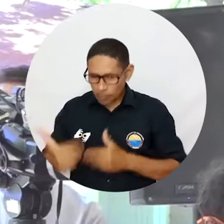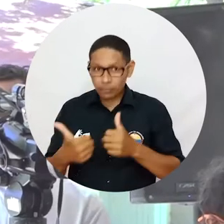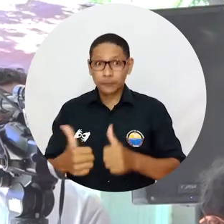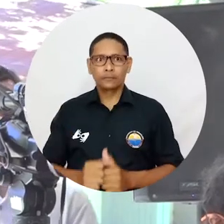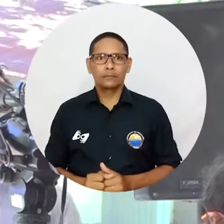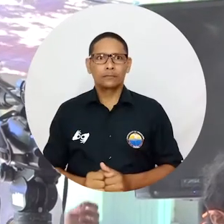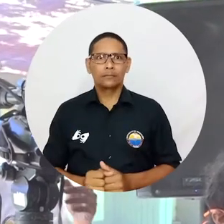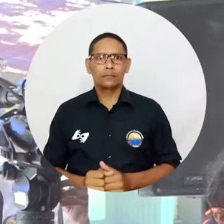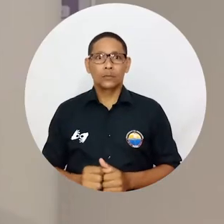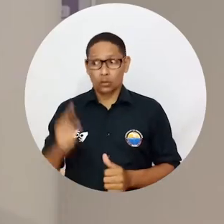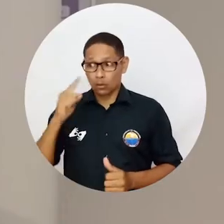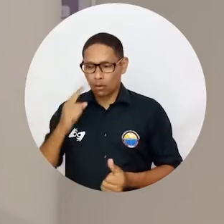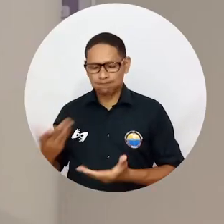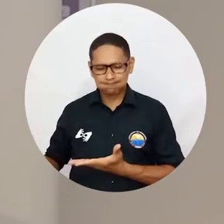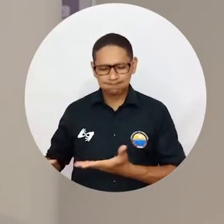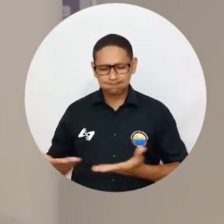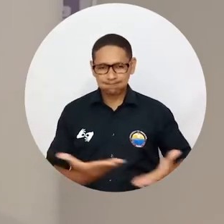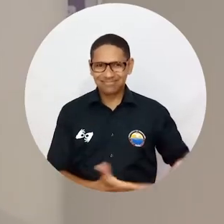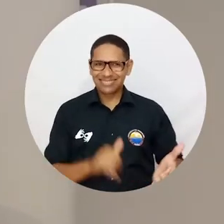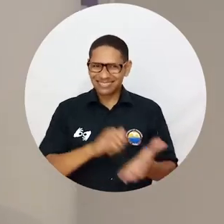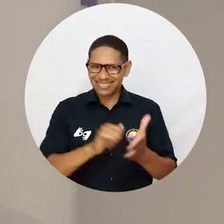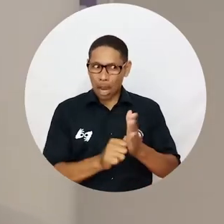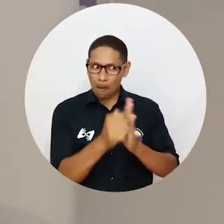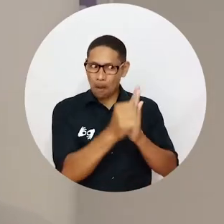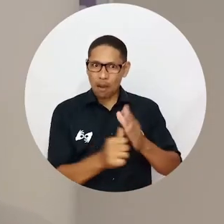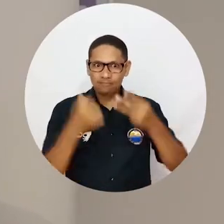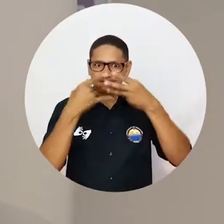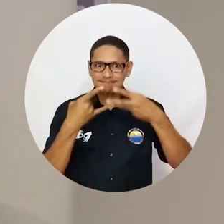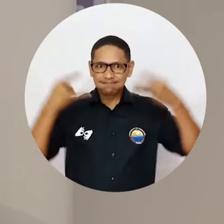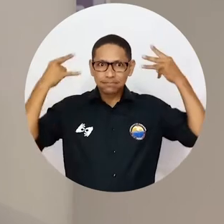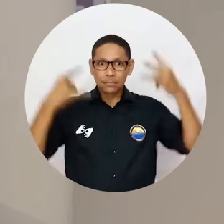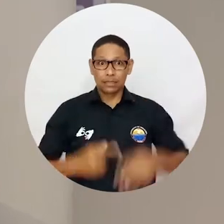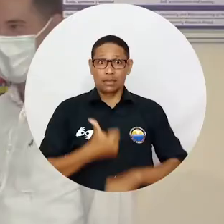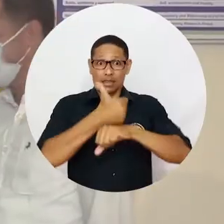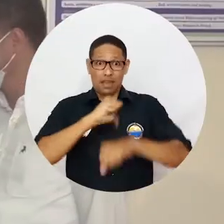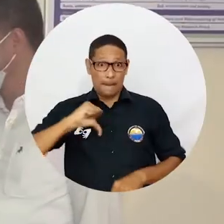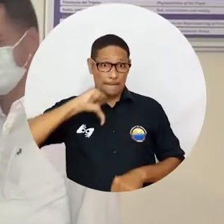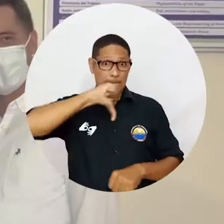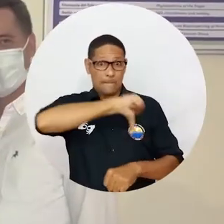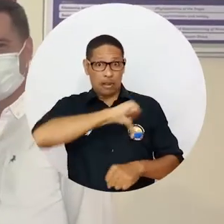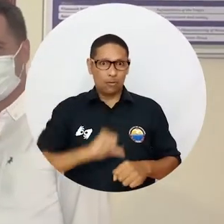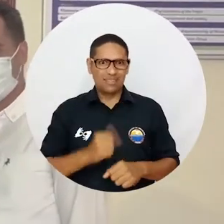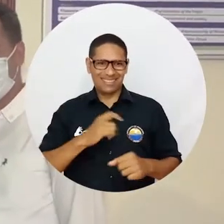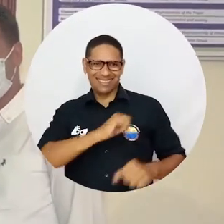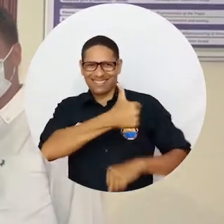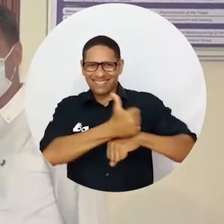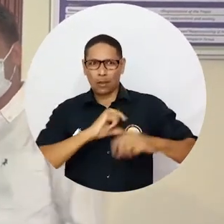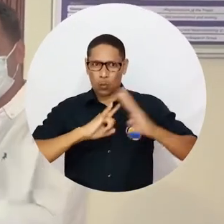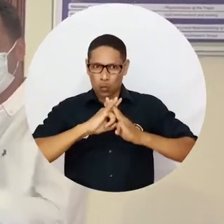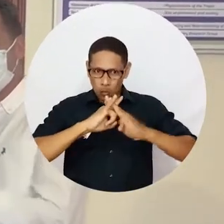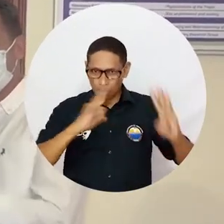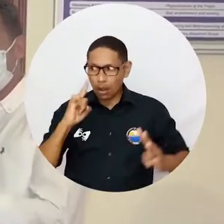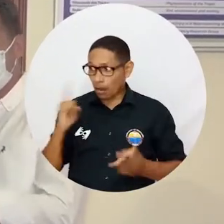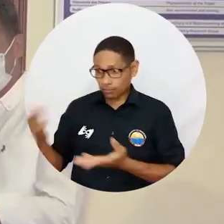un acto oficial, siguiendo todos los protocolos de bioseguridad, el doctor Pablo Vera Salazar, rector de la Universidad del Magdalena, entregó